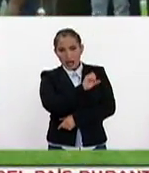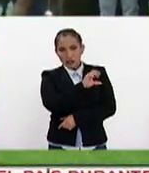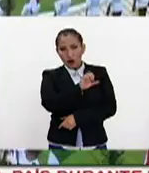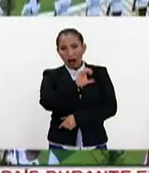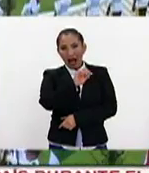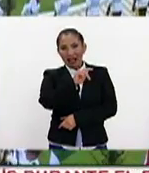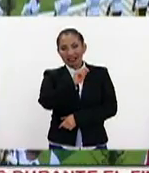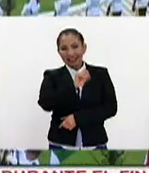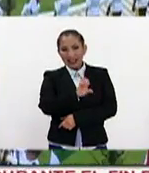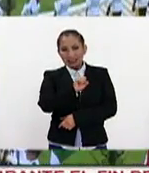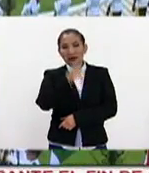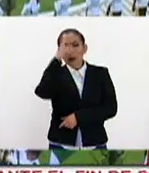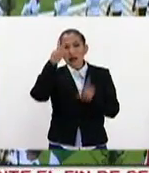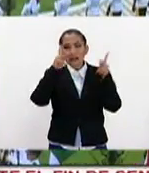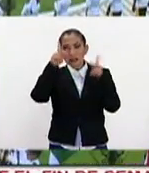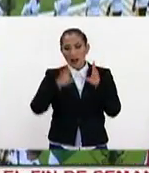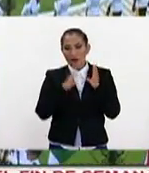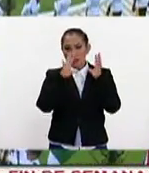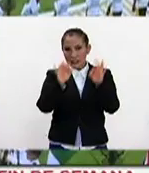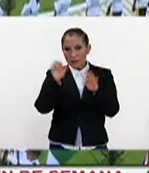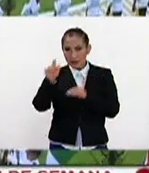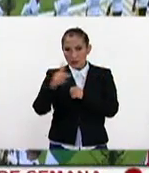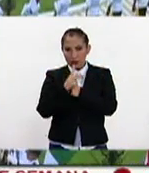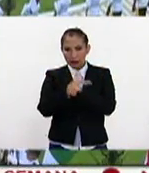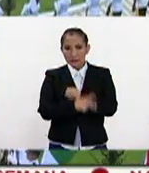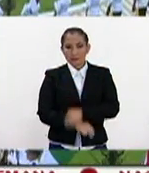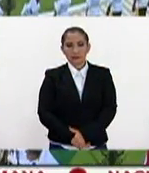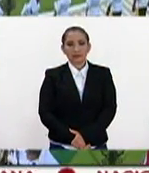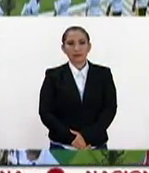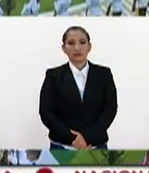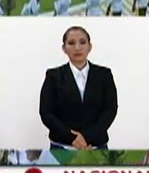Cartes para iniciar una visita oficial por ese país.